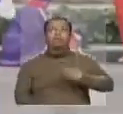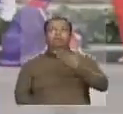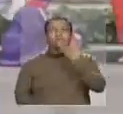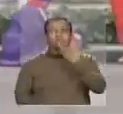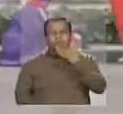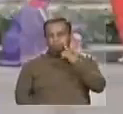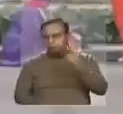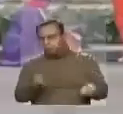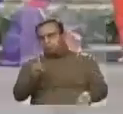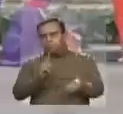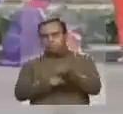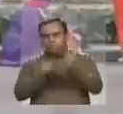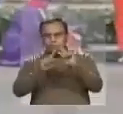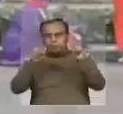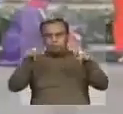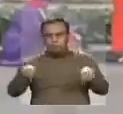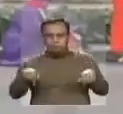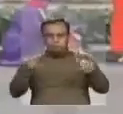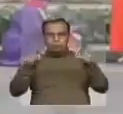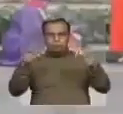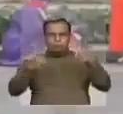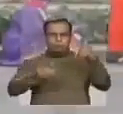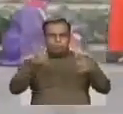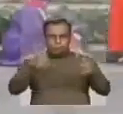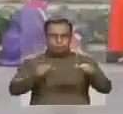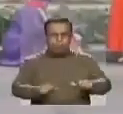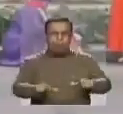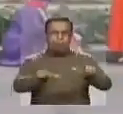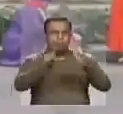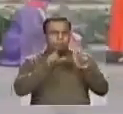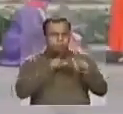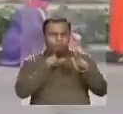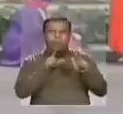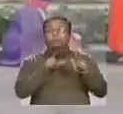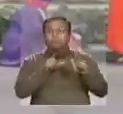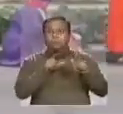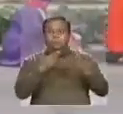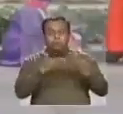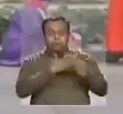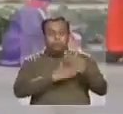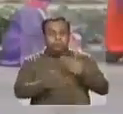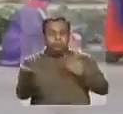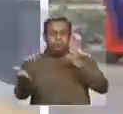satisfecha por haber logrado esta